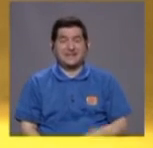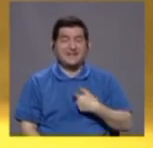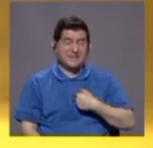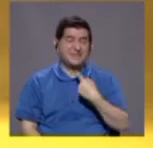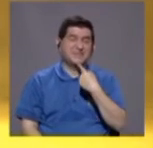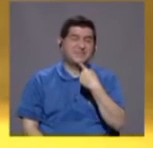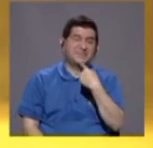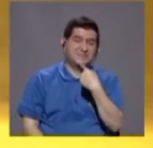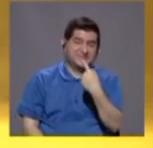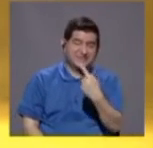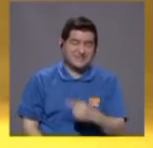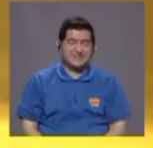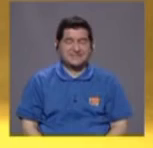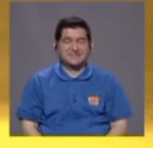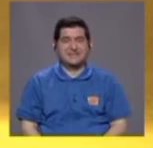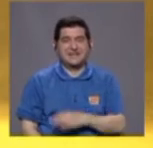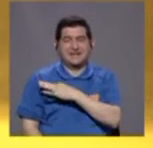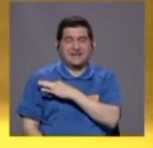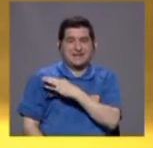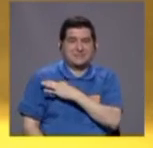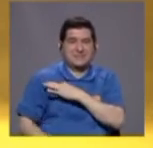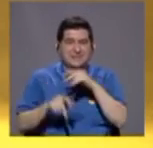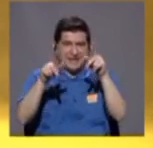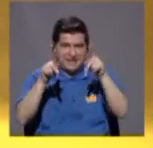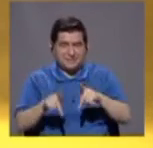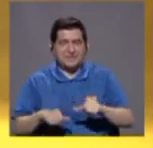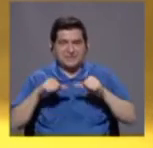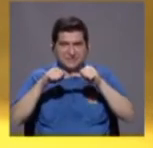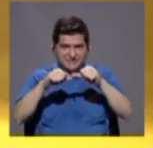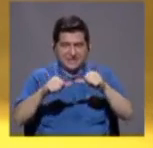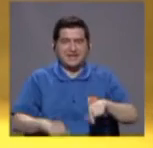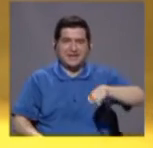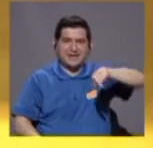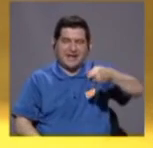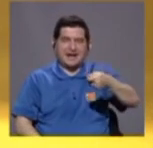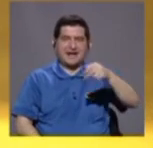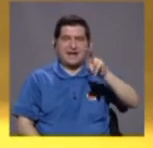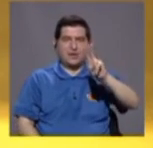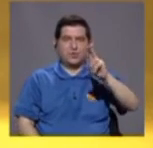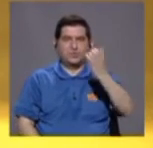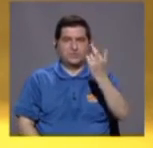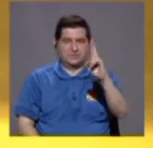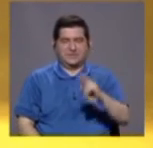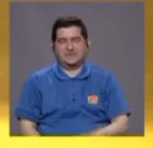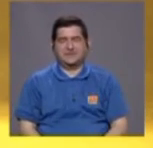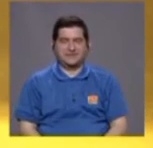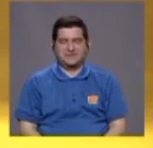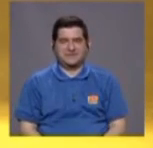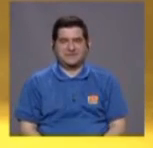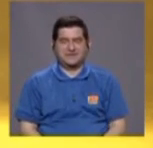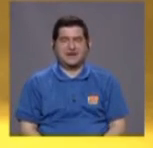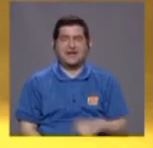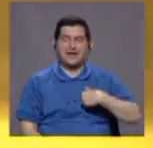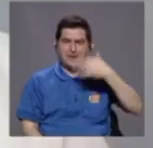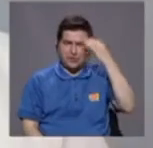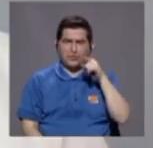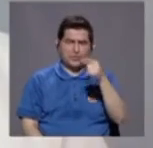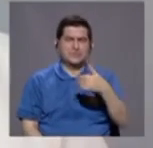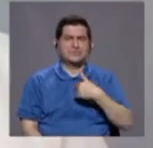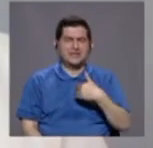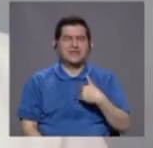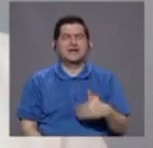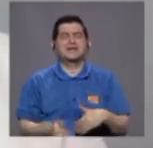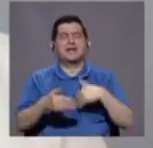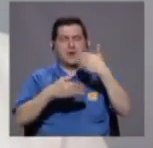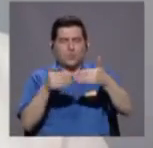decir que invitamos a los amigas y amigos a que continúen con Canal UCR y yo creo que usted tiene que